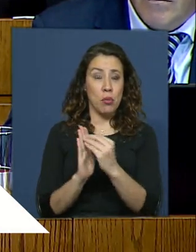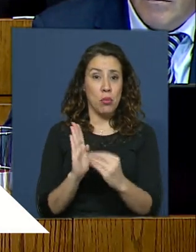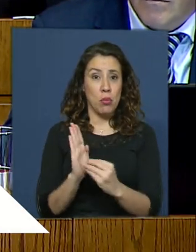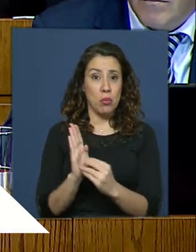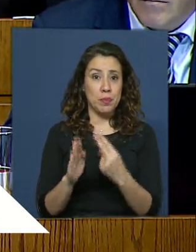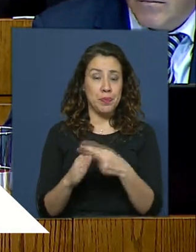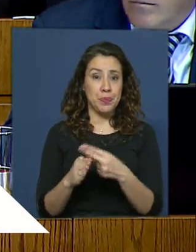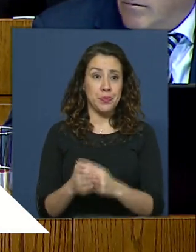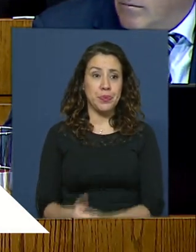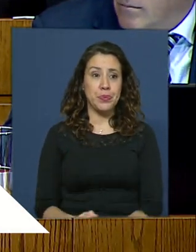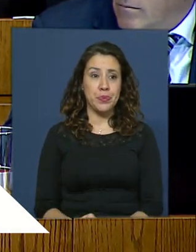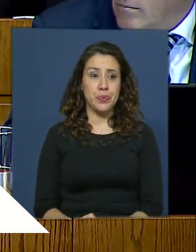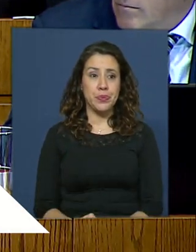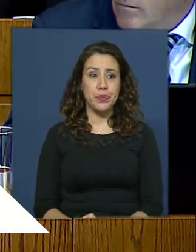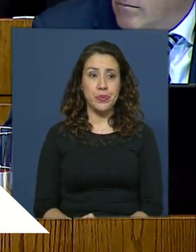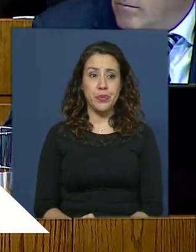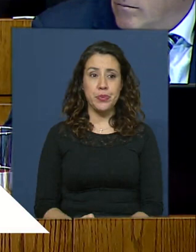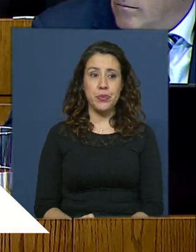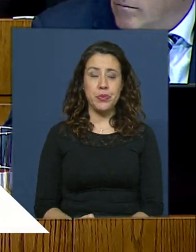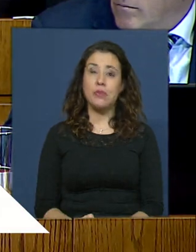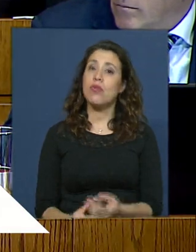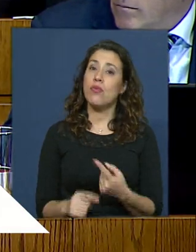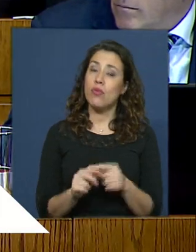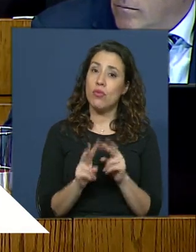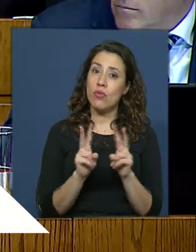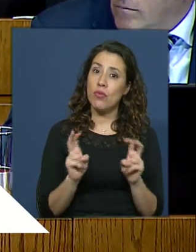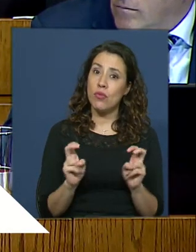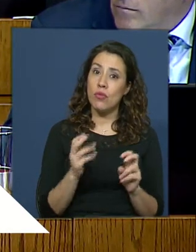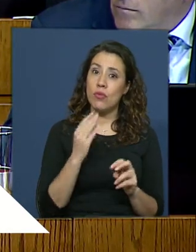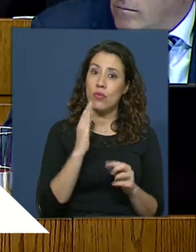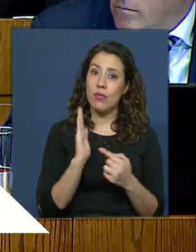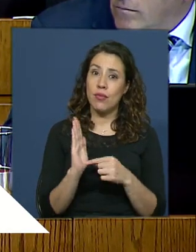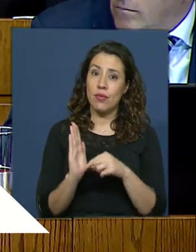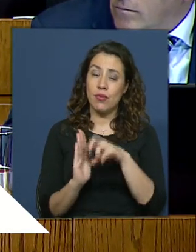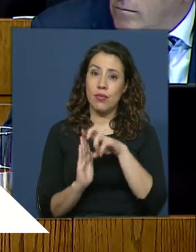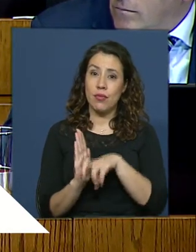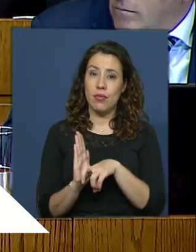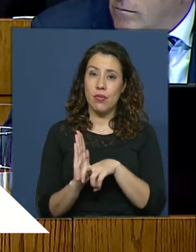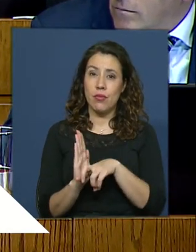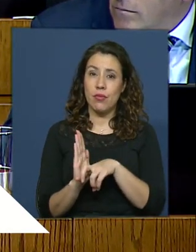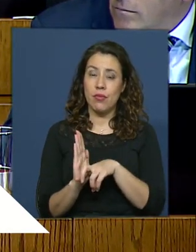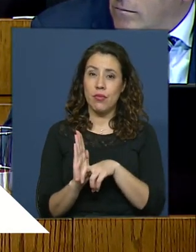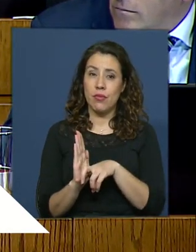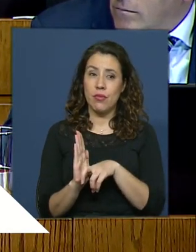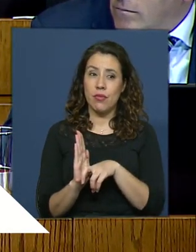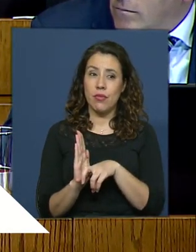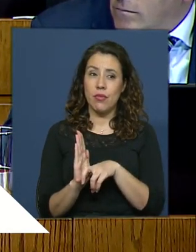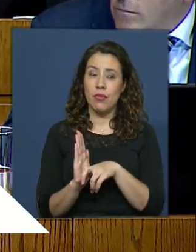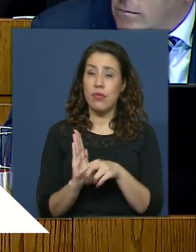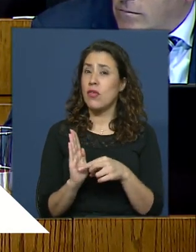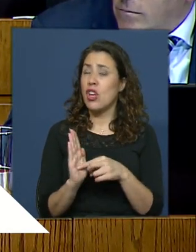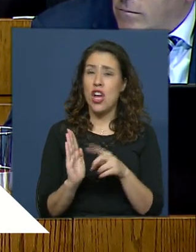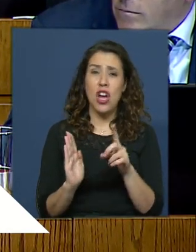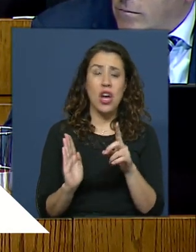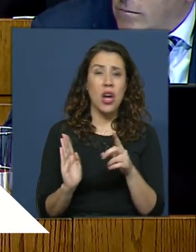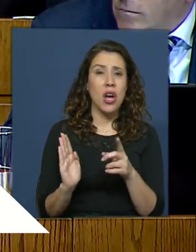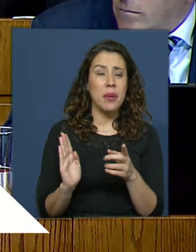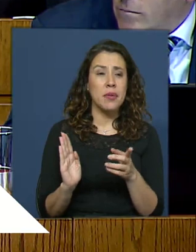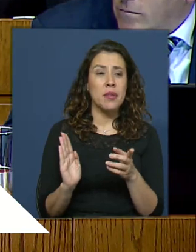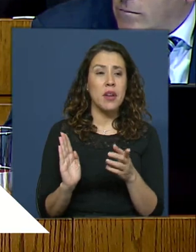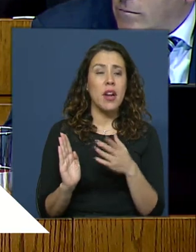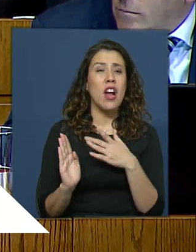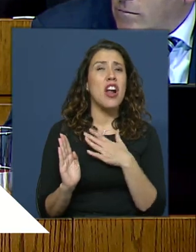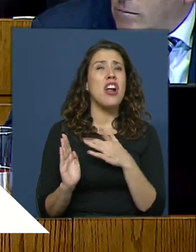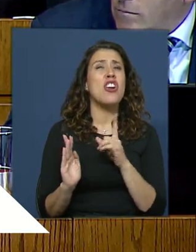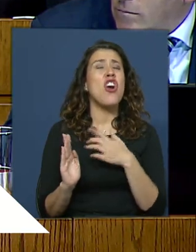señor presidente. Por otro lado, quiero decirle que este proyecto no busca, por ningún motivo,